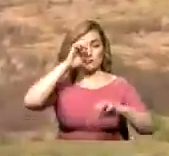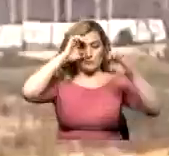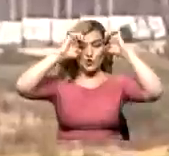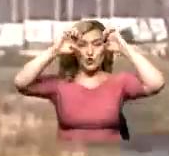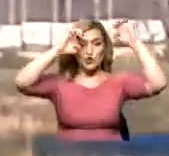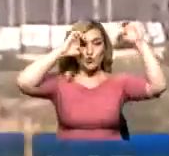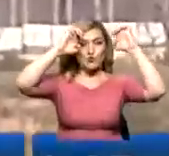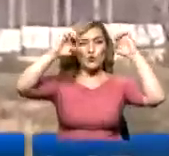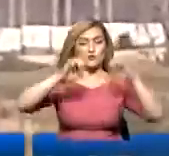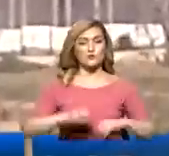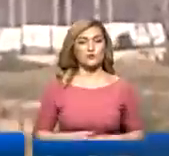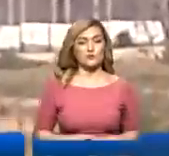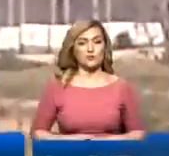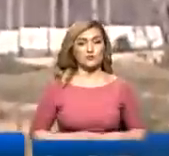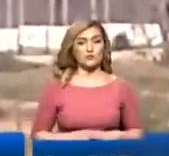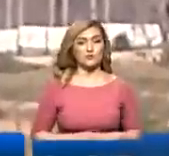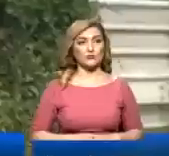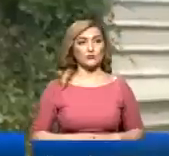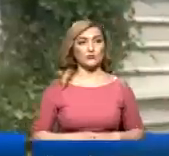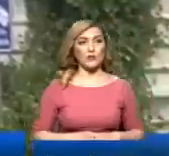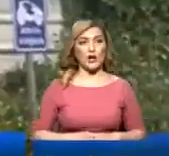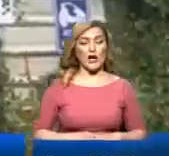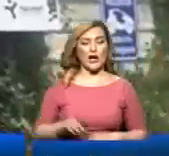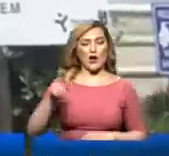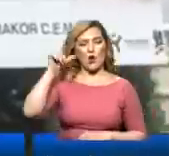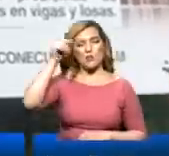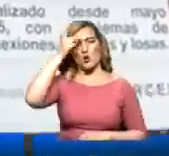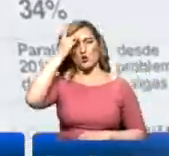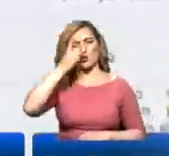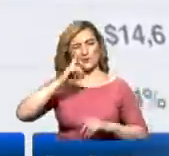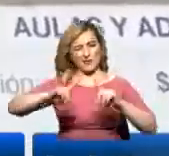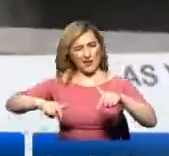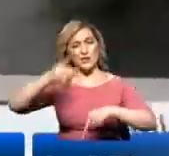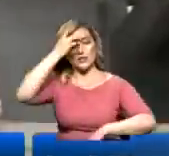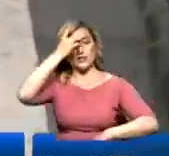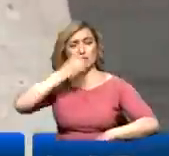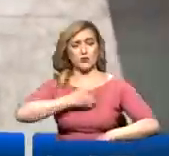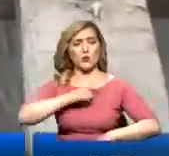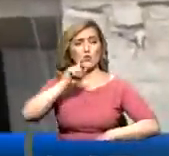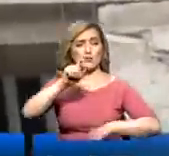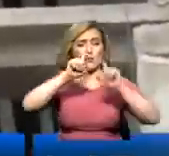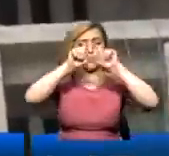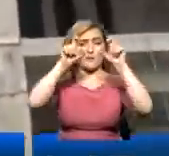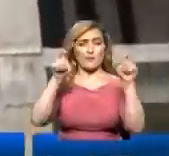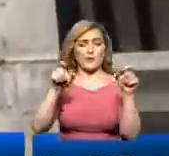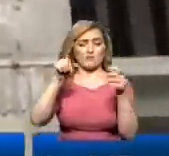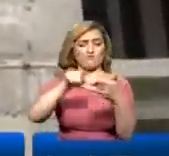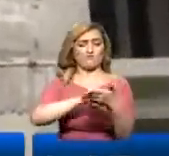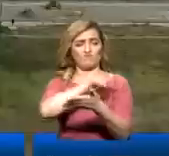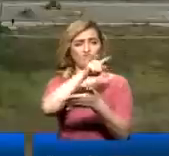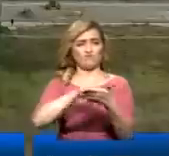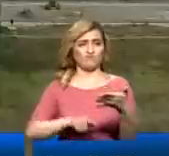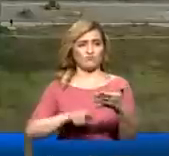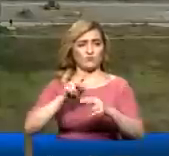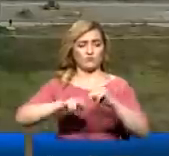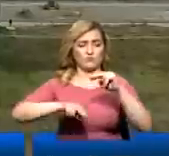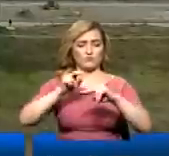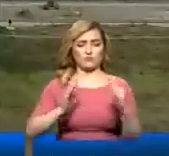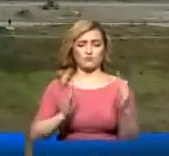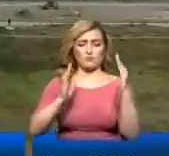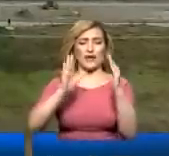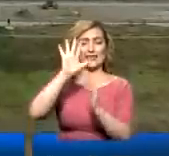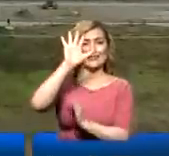Estrategia de Optimización del Estado. Allí se determinó que debería eliminarse la empresa en cuanto termine de construir